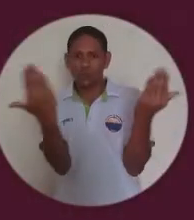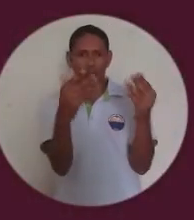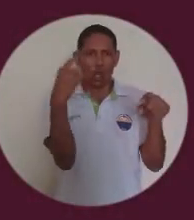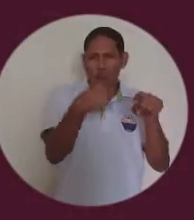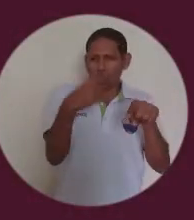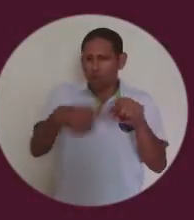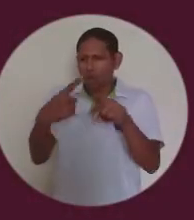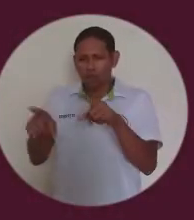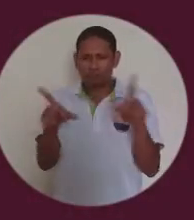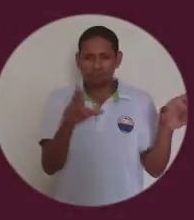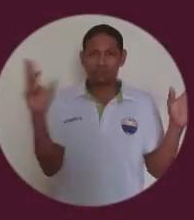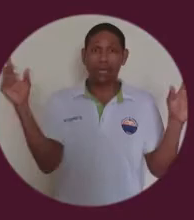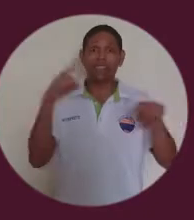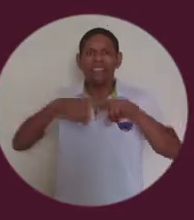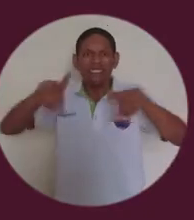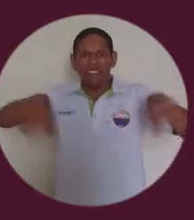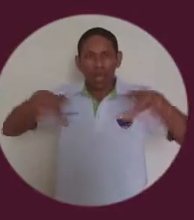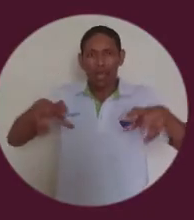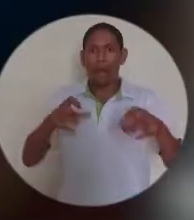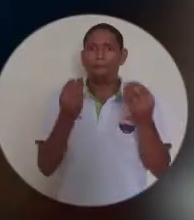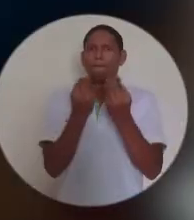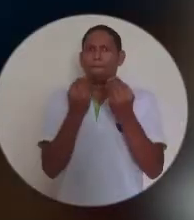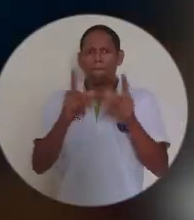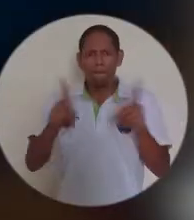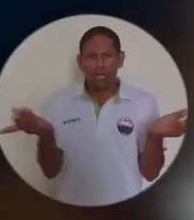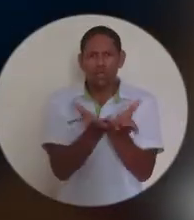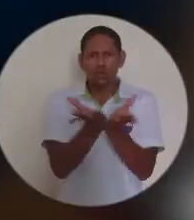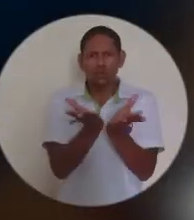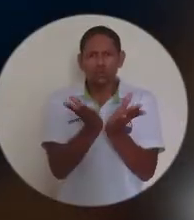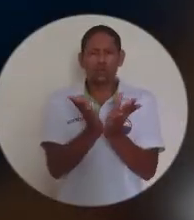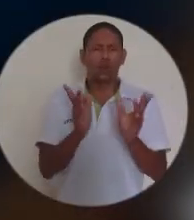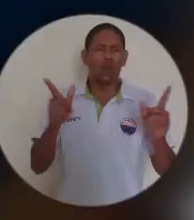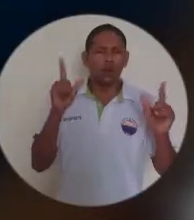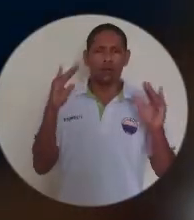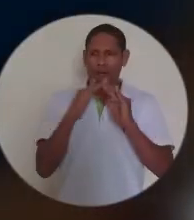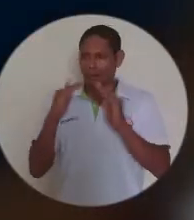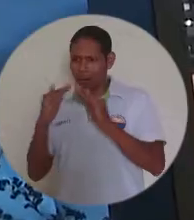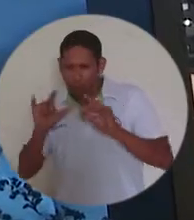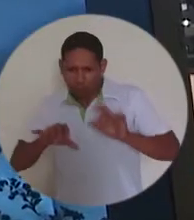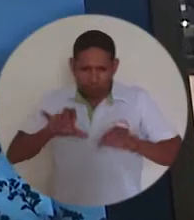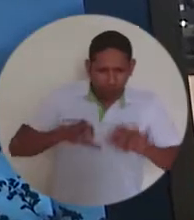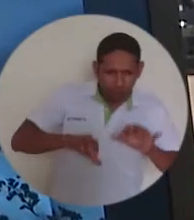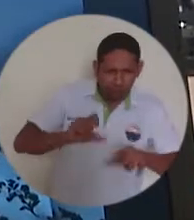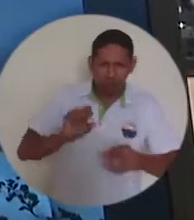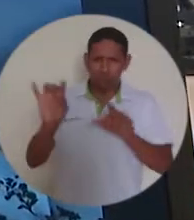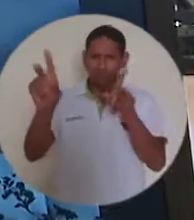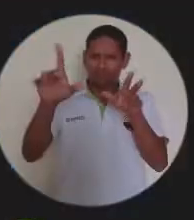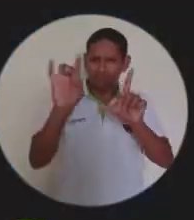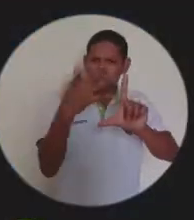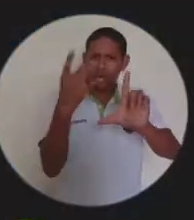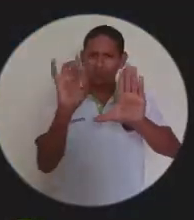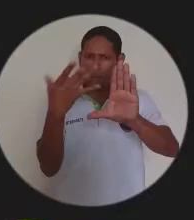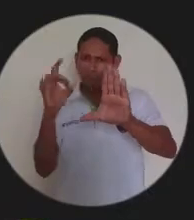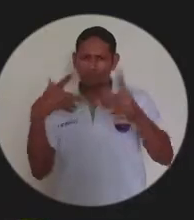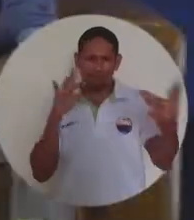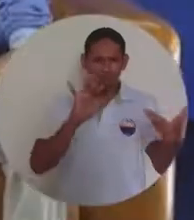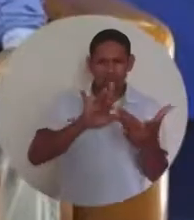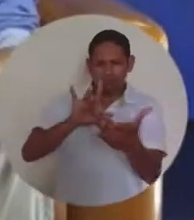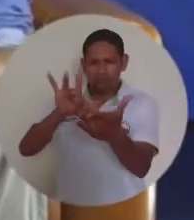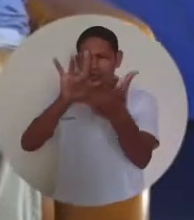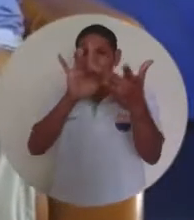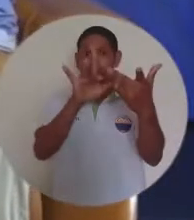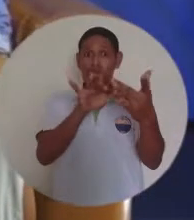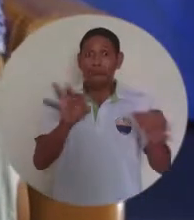otras, congregaron virtualmente a cientos de estudiantes que desde sus casas participaron de esta innovadora Semana Cultural, una en la que el